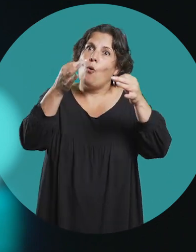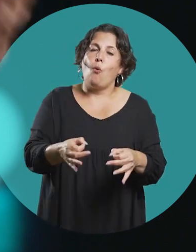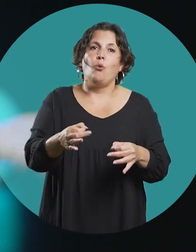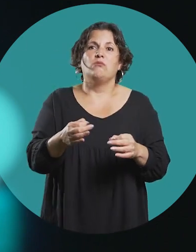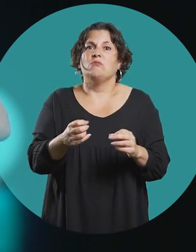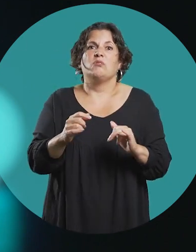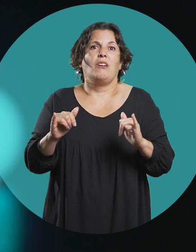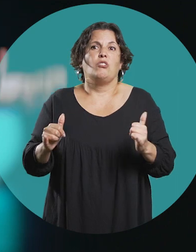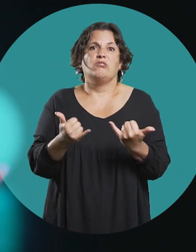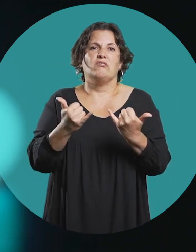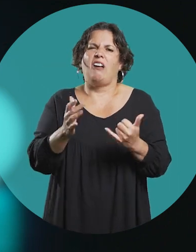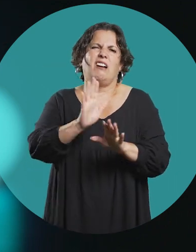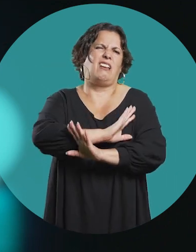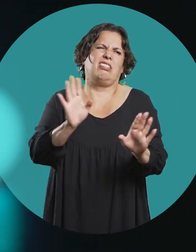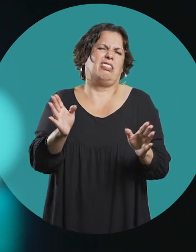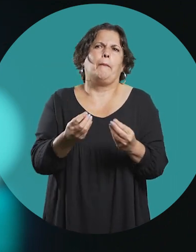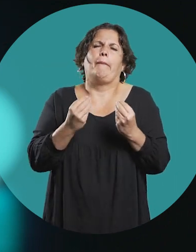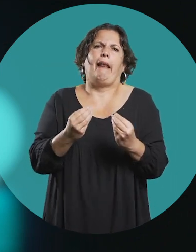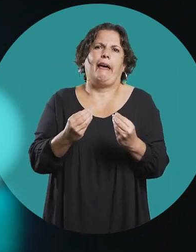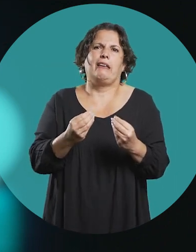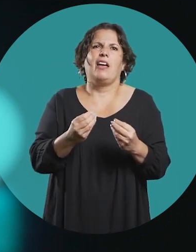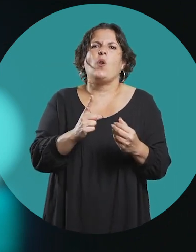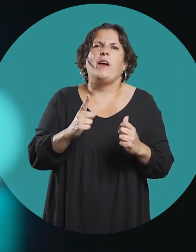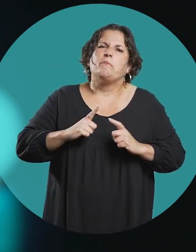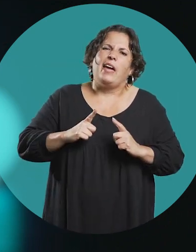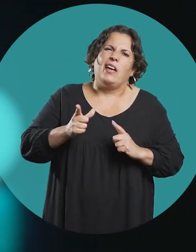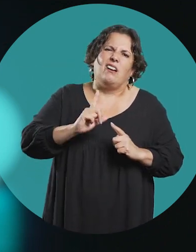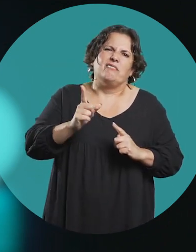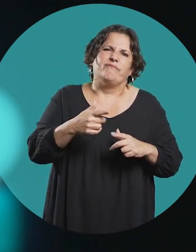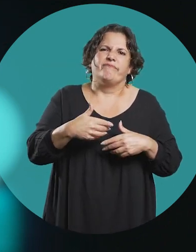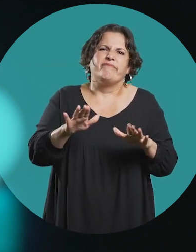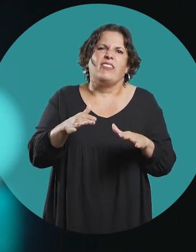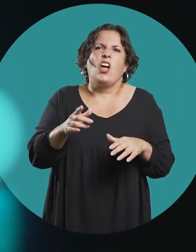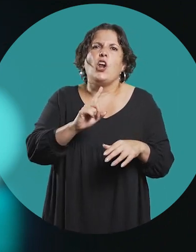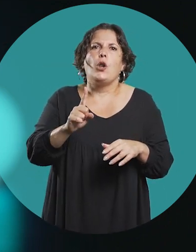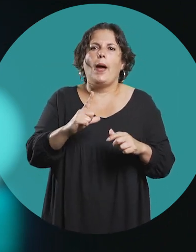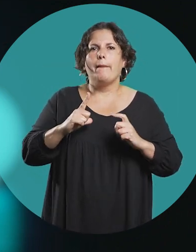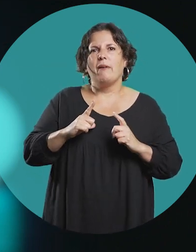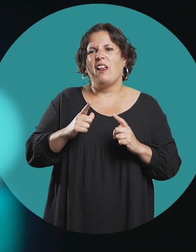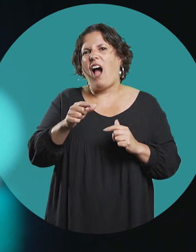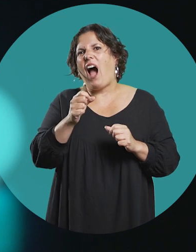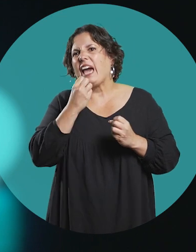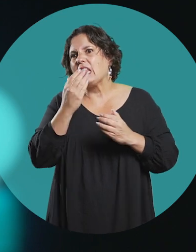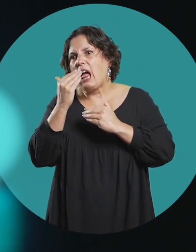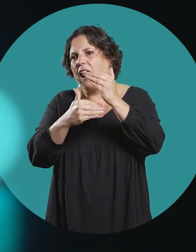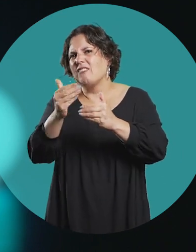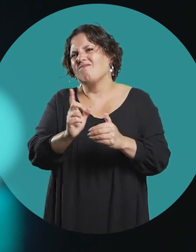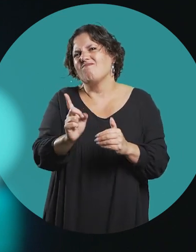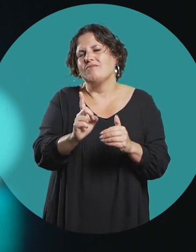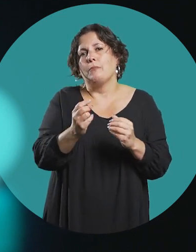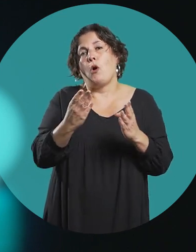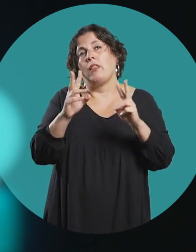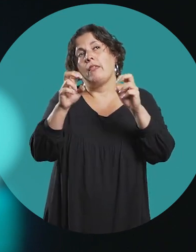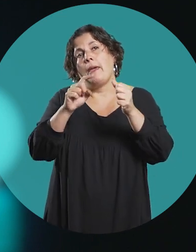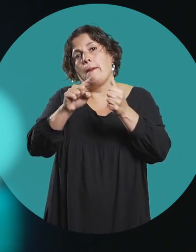cuando uno ya tiró la toalla, ¿no? Esta pedagogía de bajas expectativas, de no esperar demasiado, por